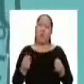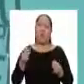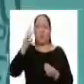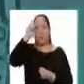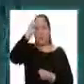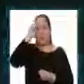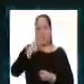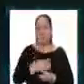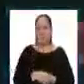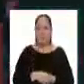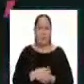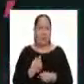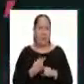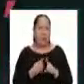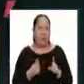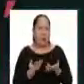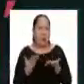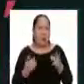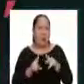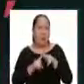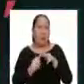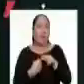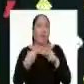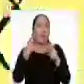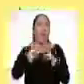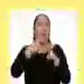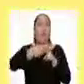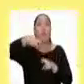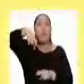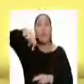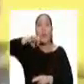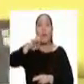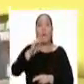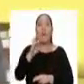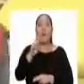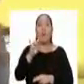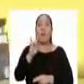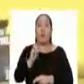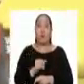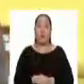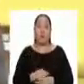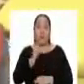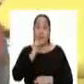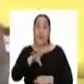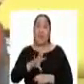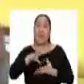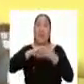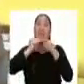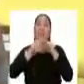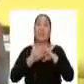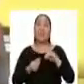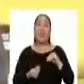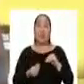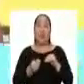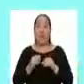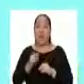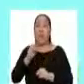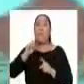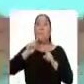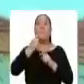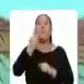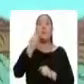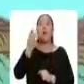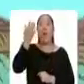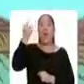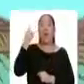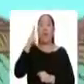dónde proviene el nombre Perú? A ver, cuenta la historia que la palabra Perú deriva de virú. Y es que cuando